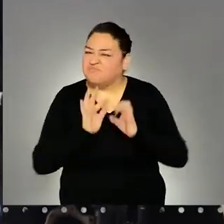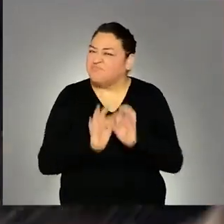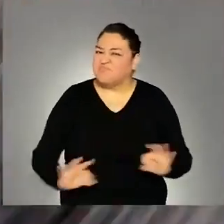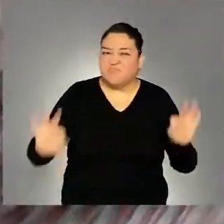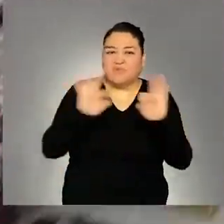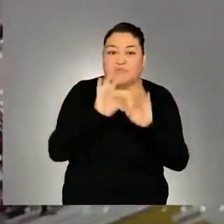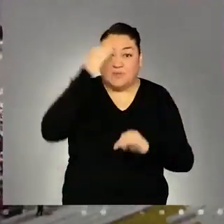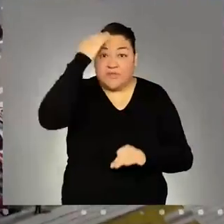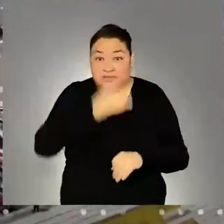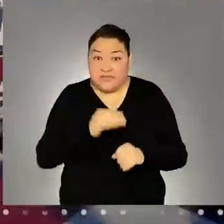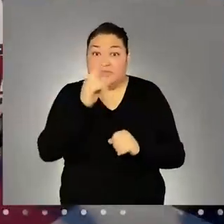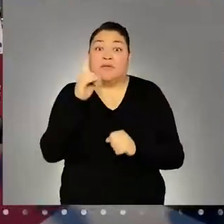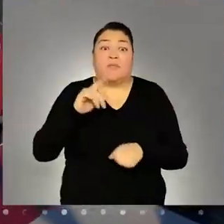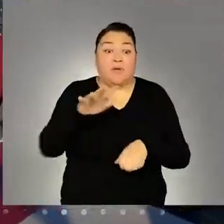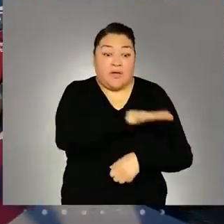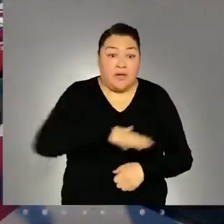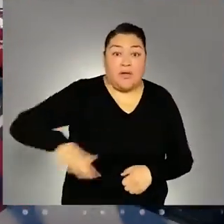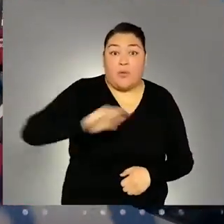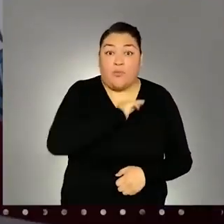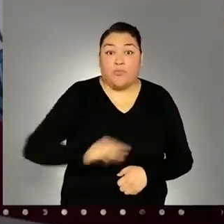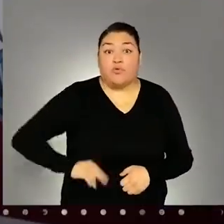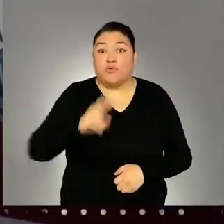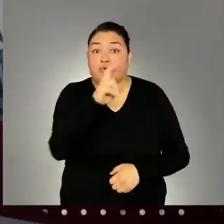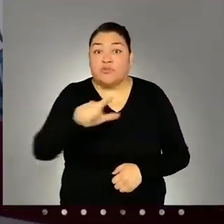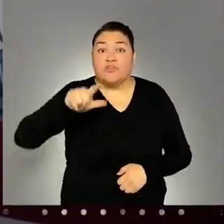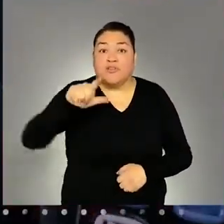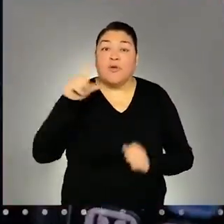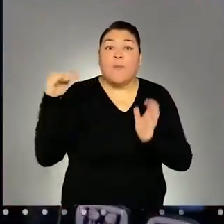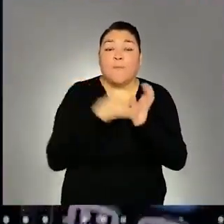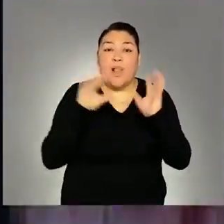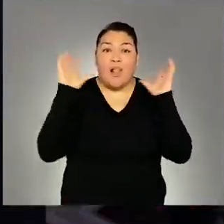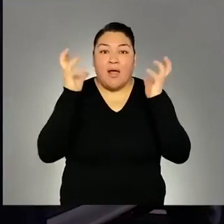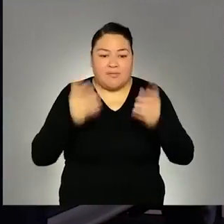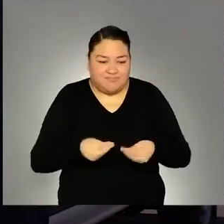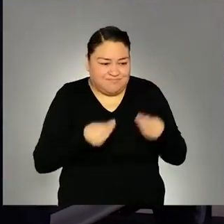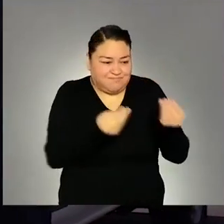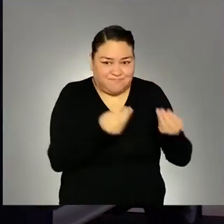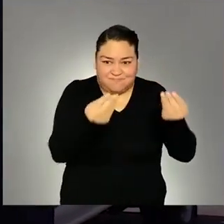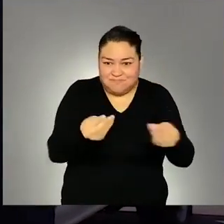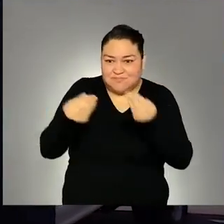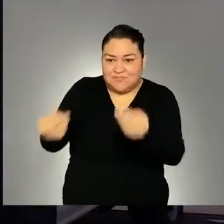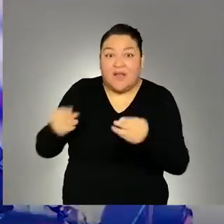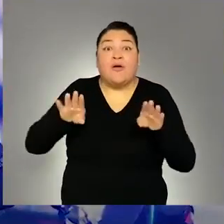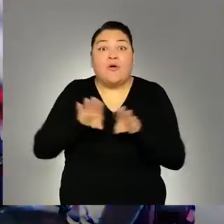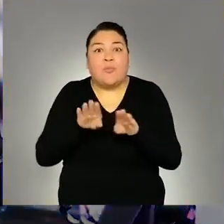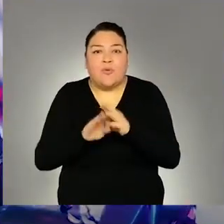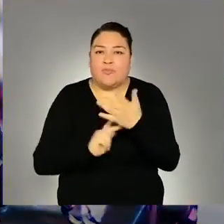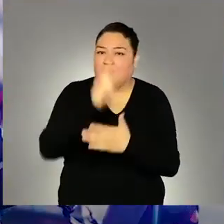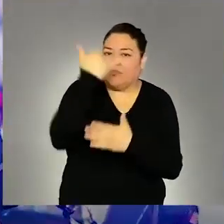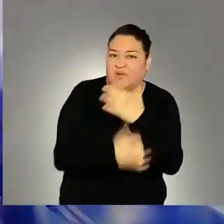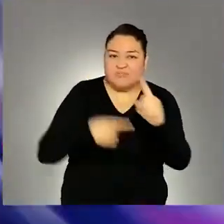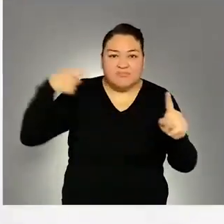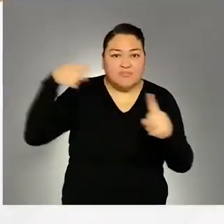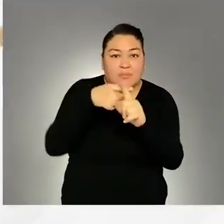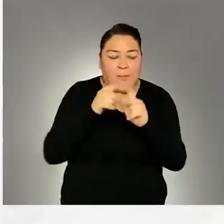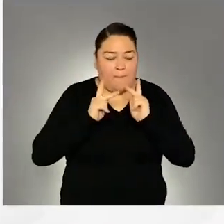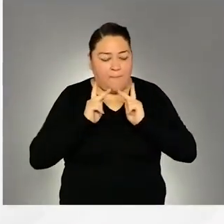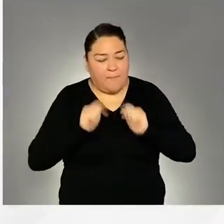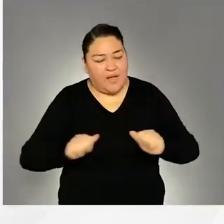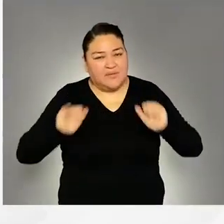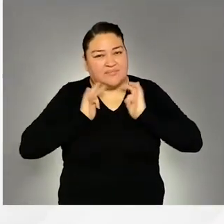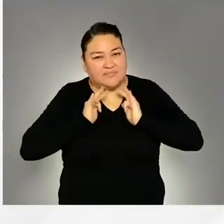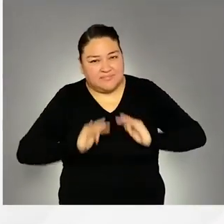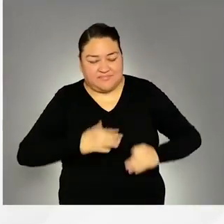tranquilidad es primero. Entregamos 1,000 patrullas a los 217 municipios y sus juntas auxiliares a través de la estrategia